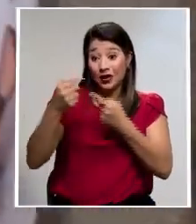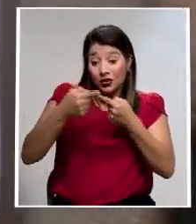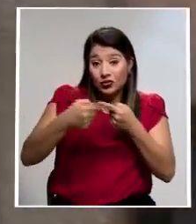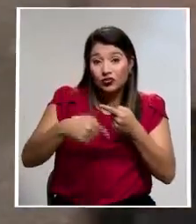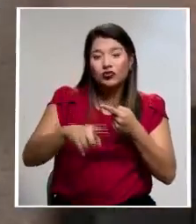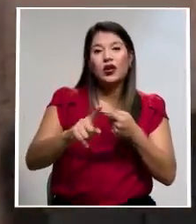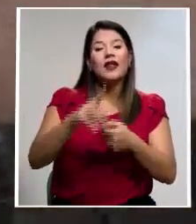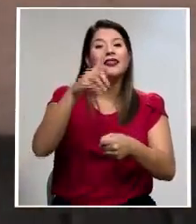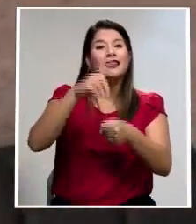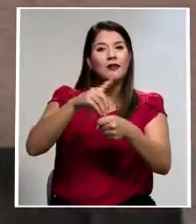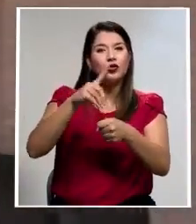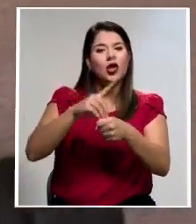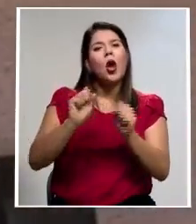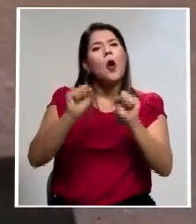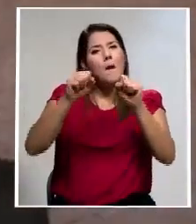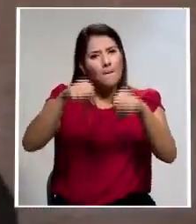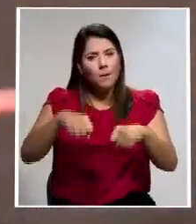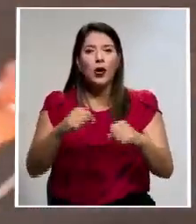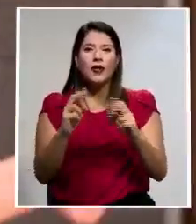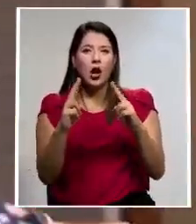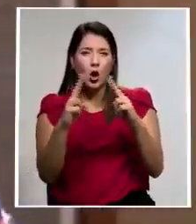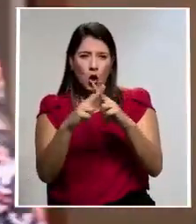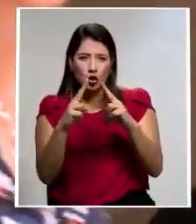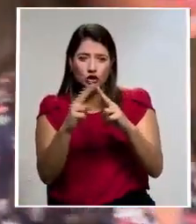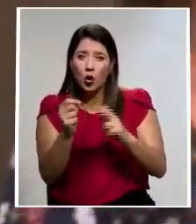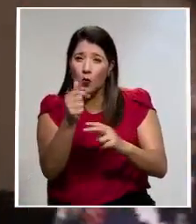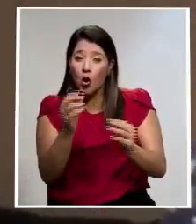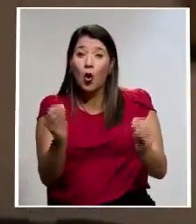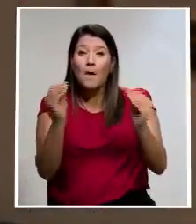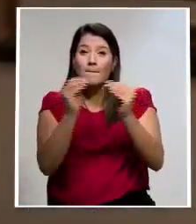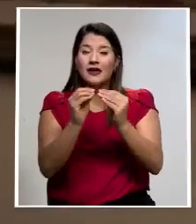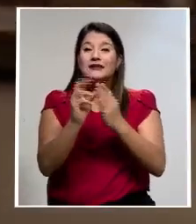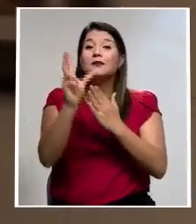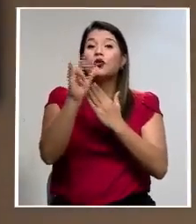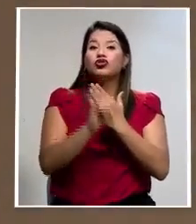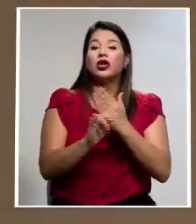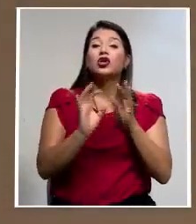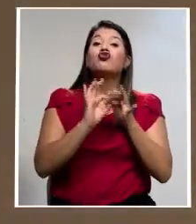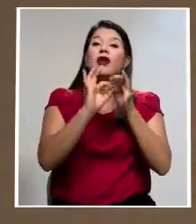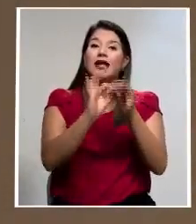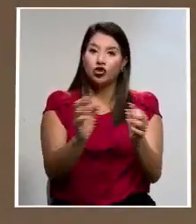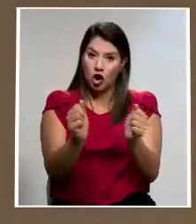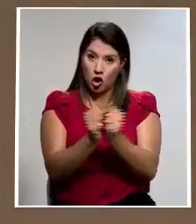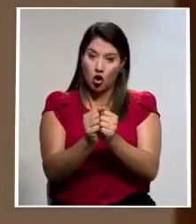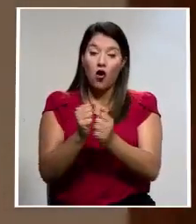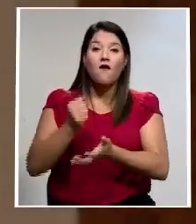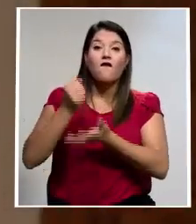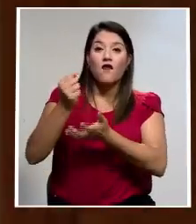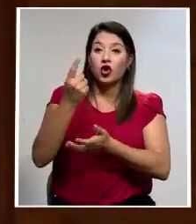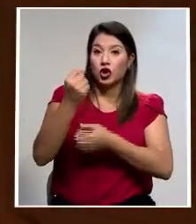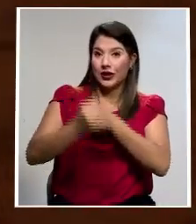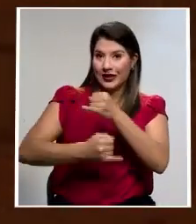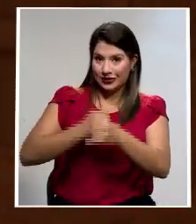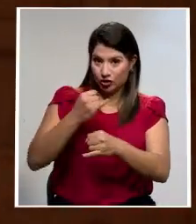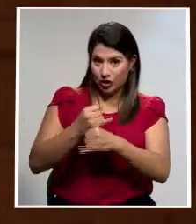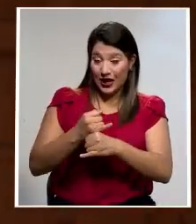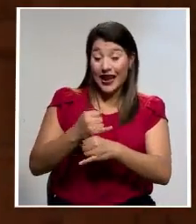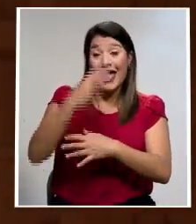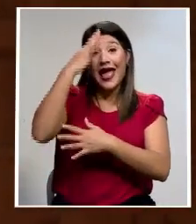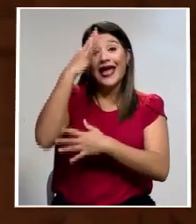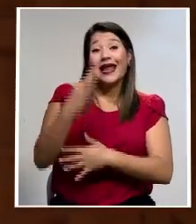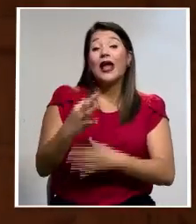días los diputados puedan conocer más a fondo los proyectos que tienen que ver con esta agenda. Creo que es